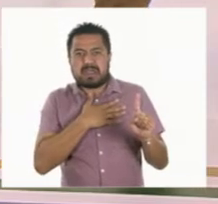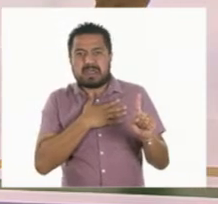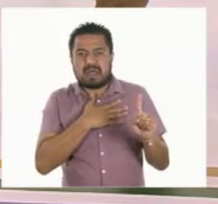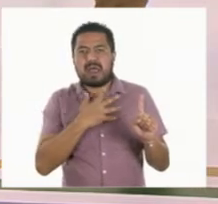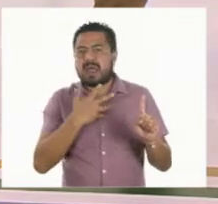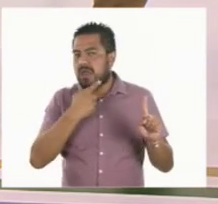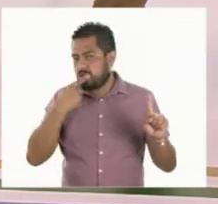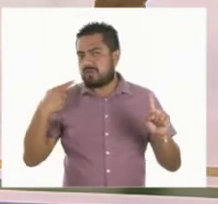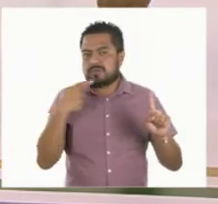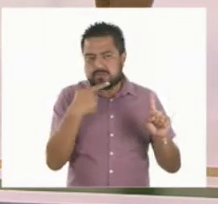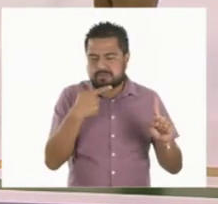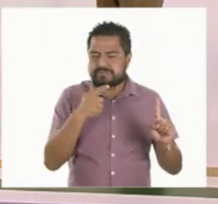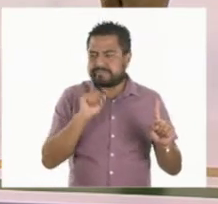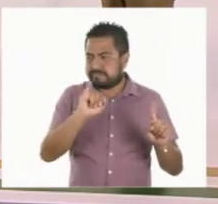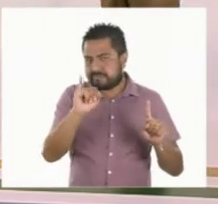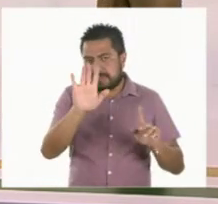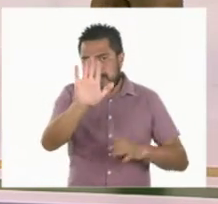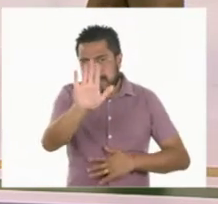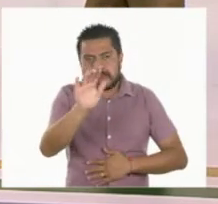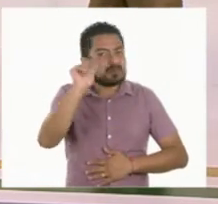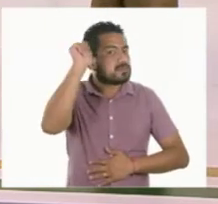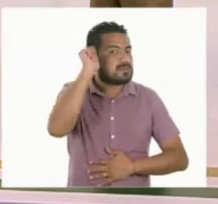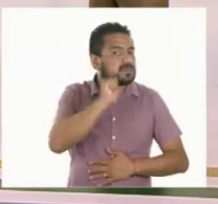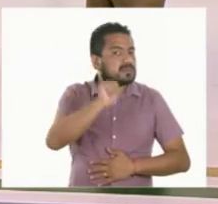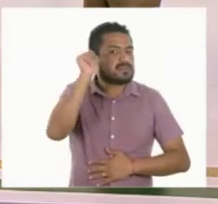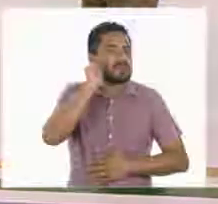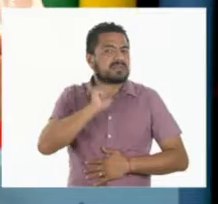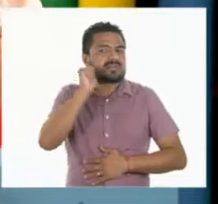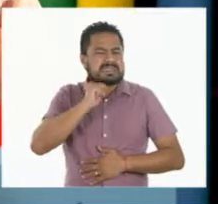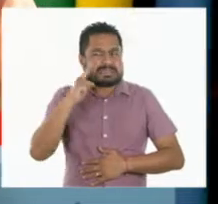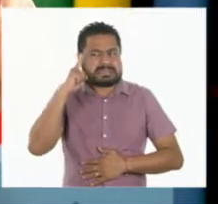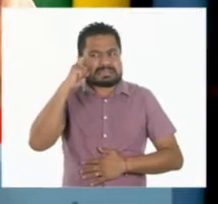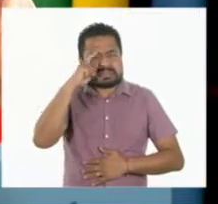Hay una meta, ¿no? Y siempre tiene